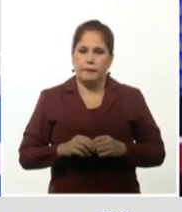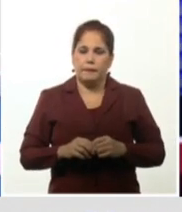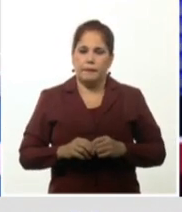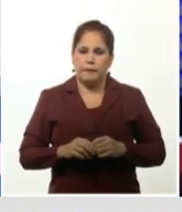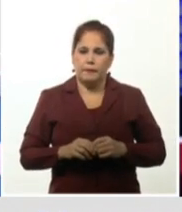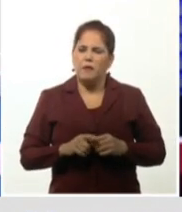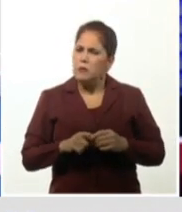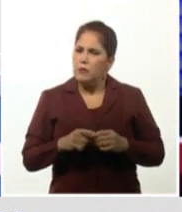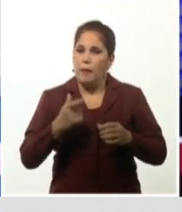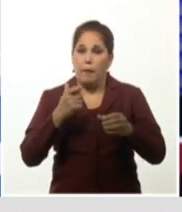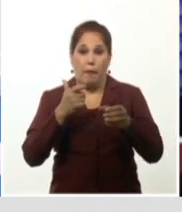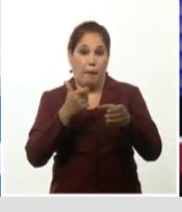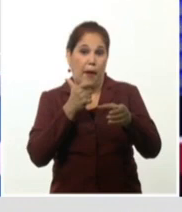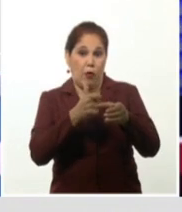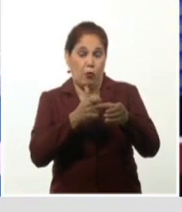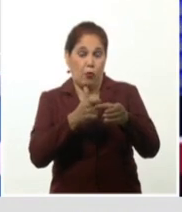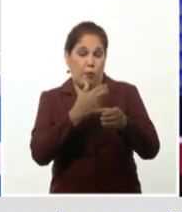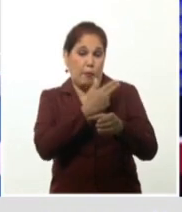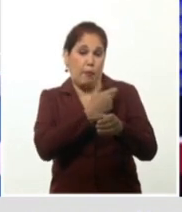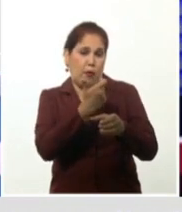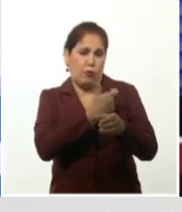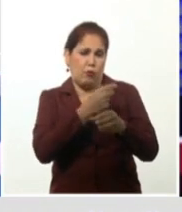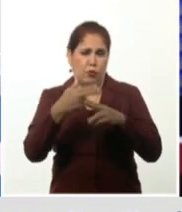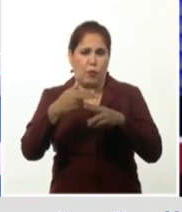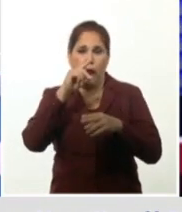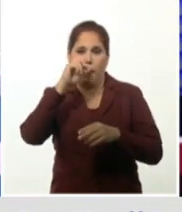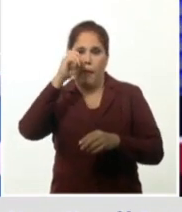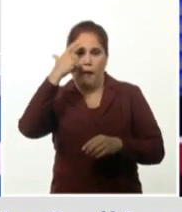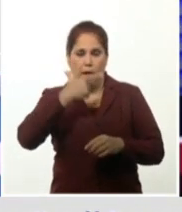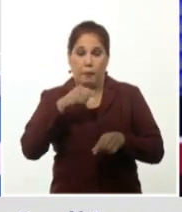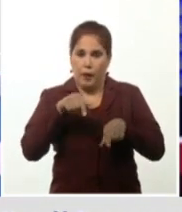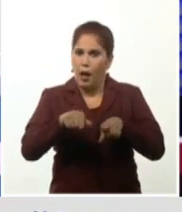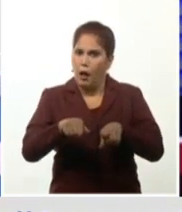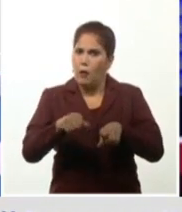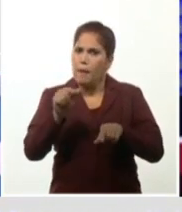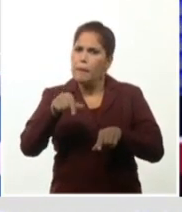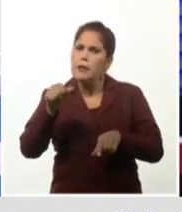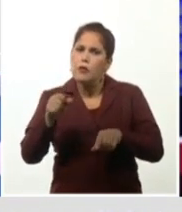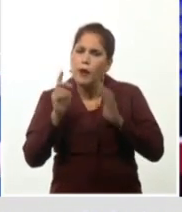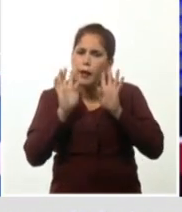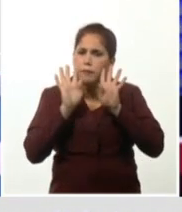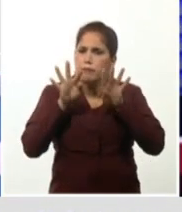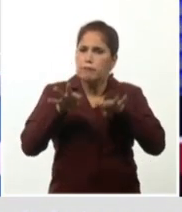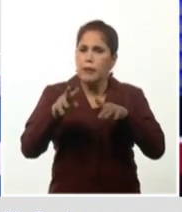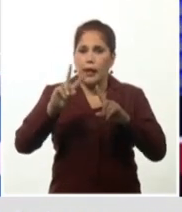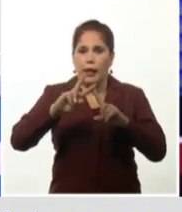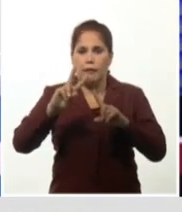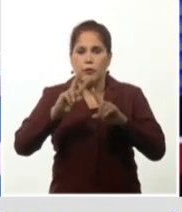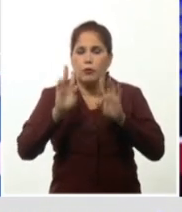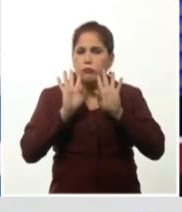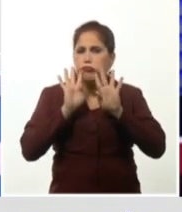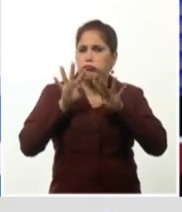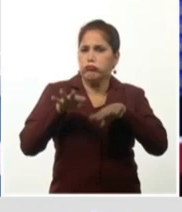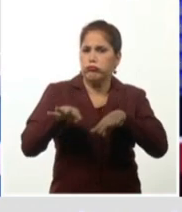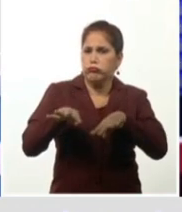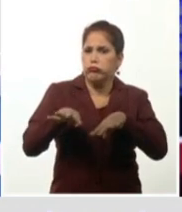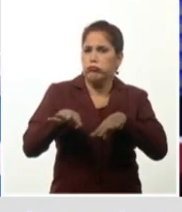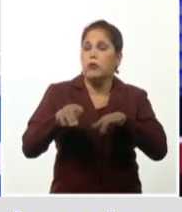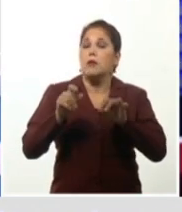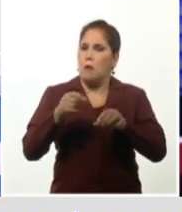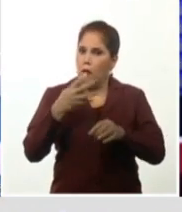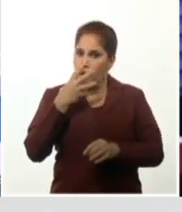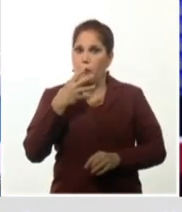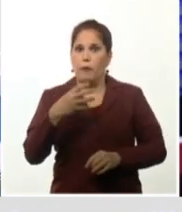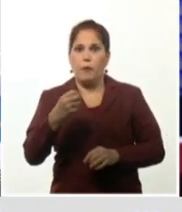sobre el candidato vacunal Abdala. Doctora, y a esta hora se conectan muchos usuarios, televidentes también, que siguen muy